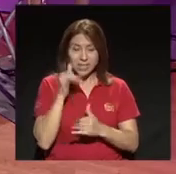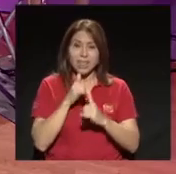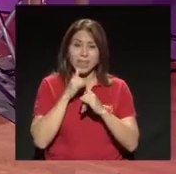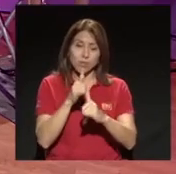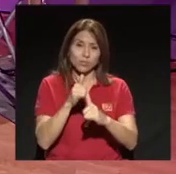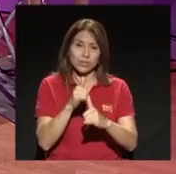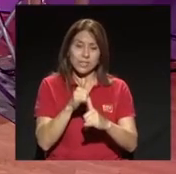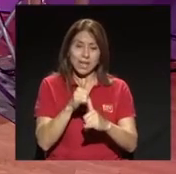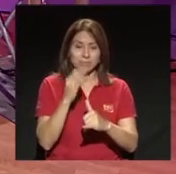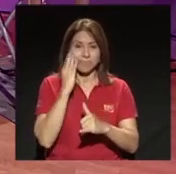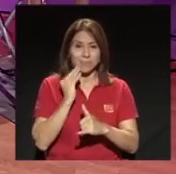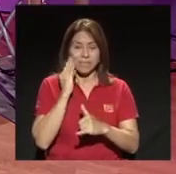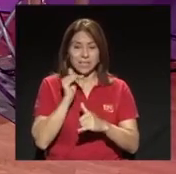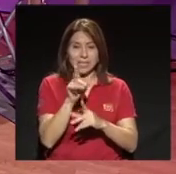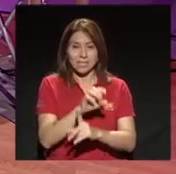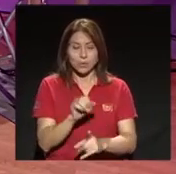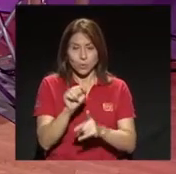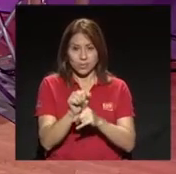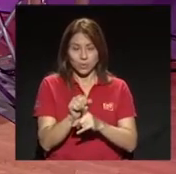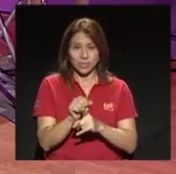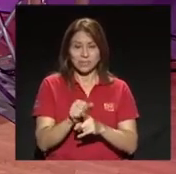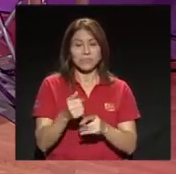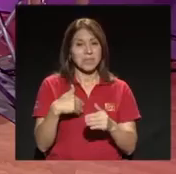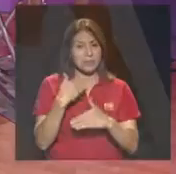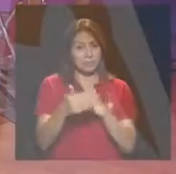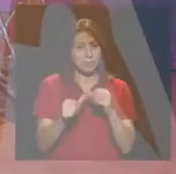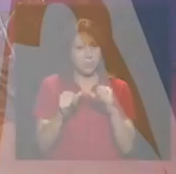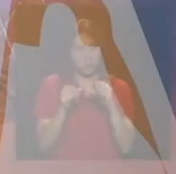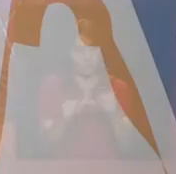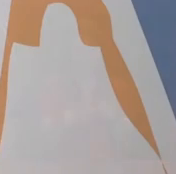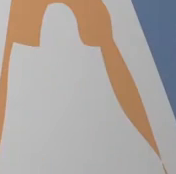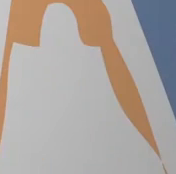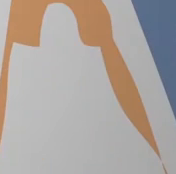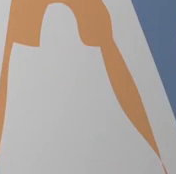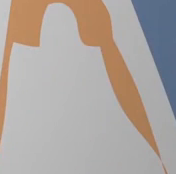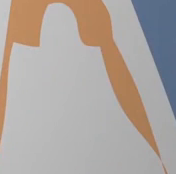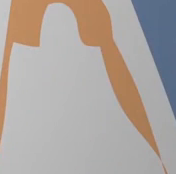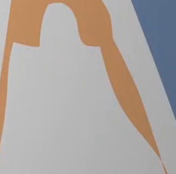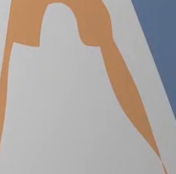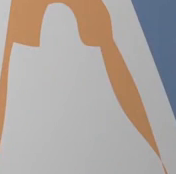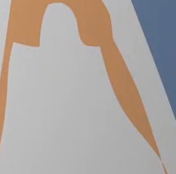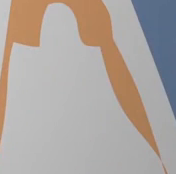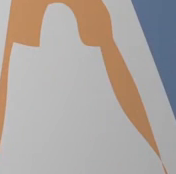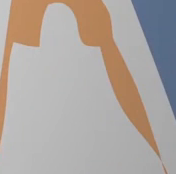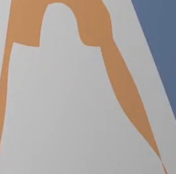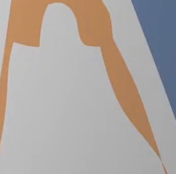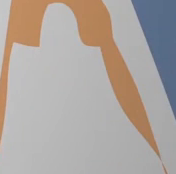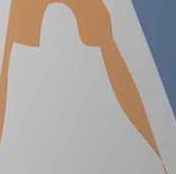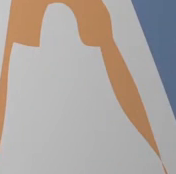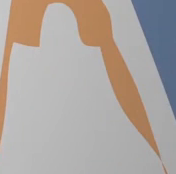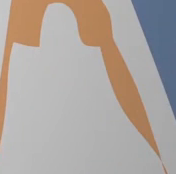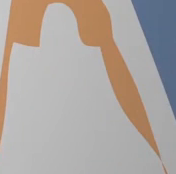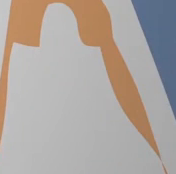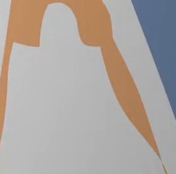estas situaciones. Estamos de regreso en unos segundos con Palabra de Mujer.